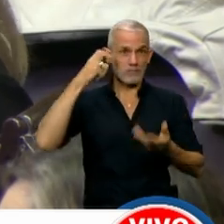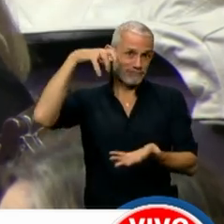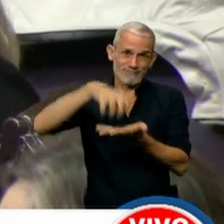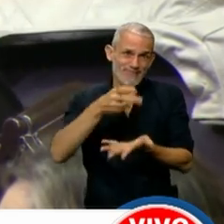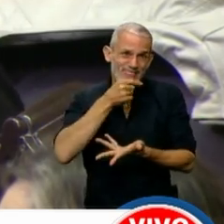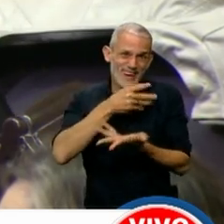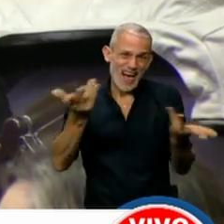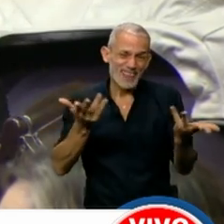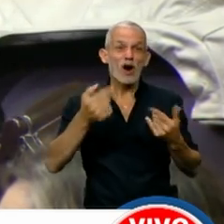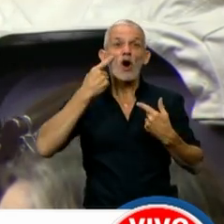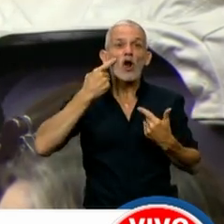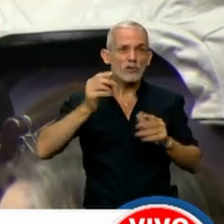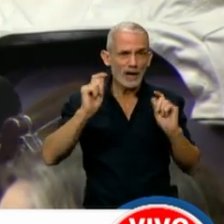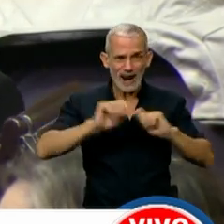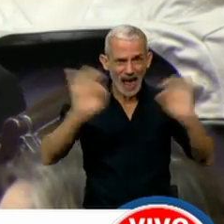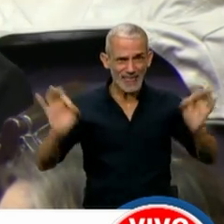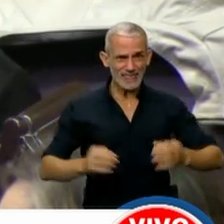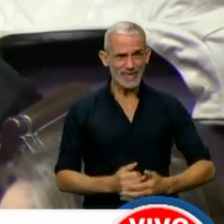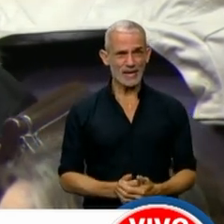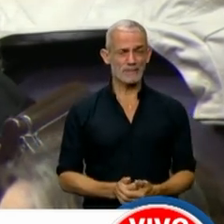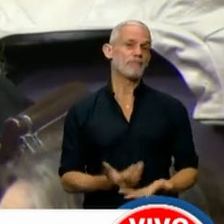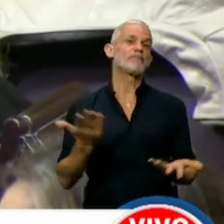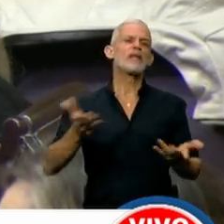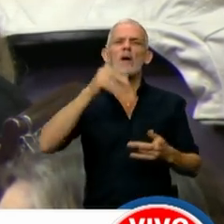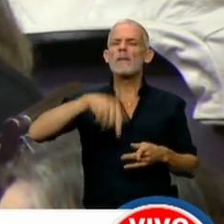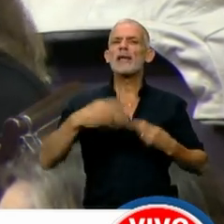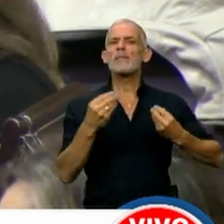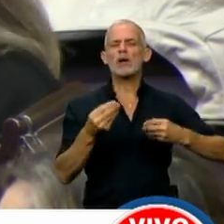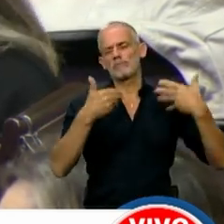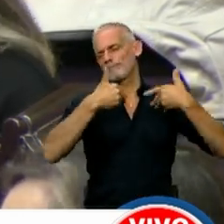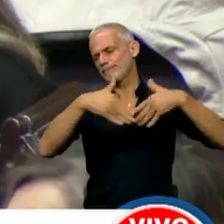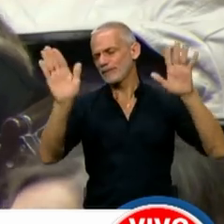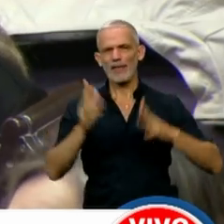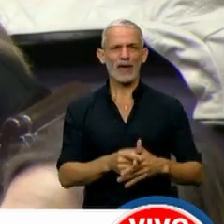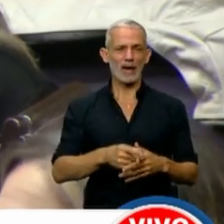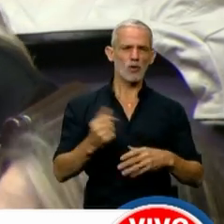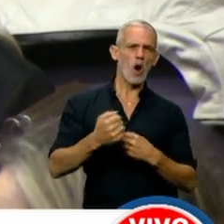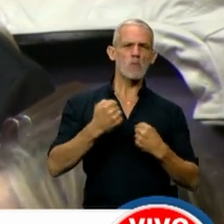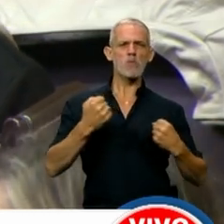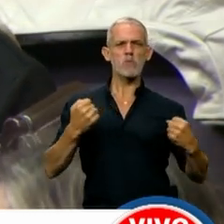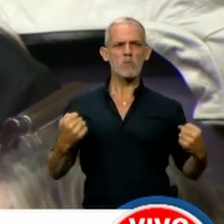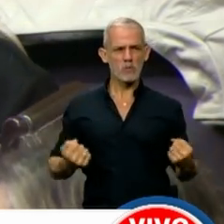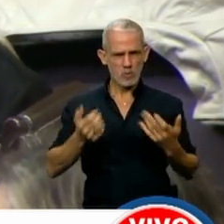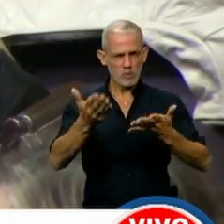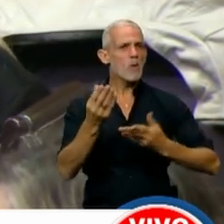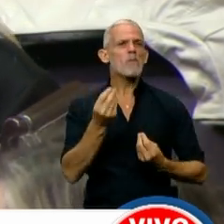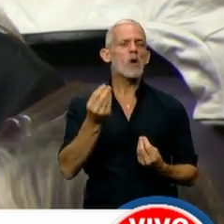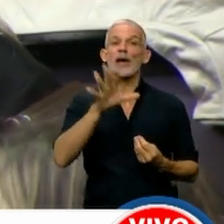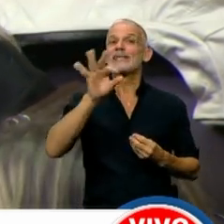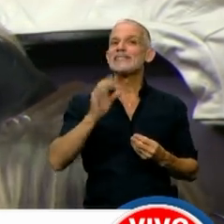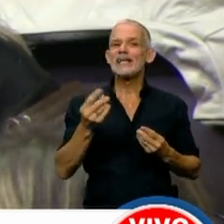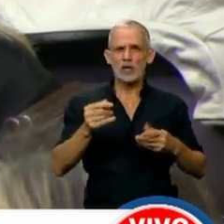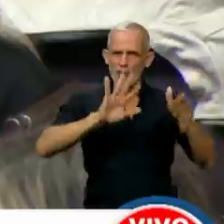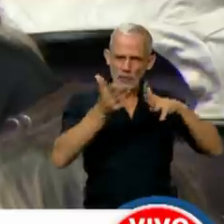este congreso y nadie lo conocía tampoco pero eso es producto de la impunidad están envalentonados porque se eligió